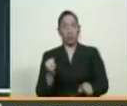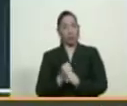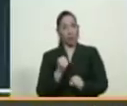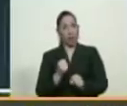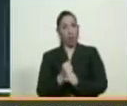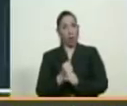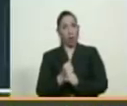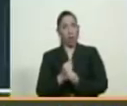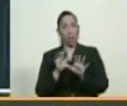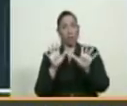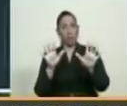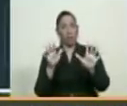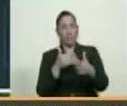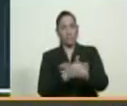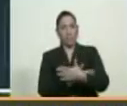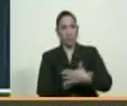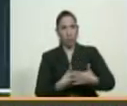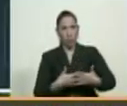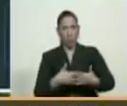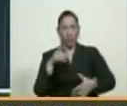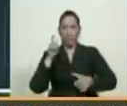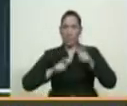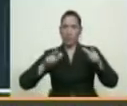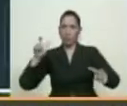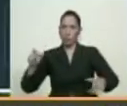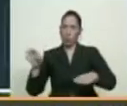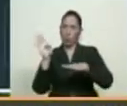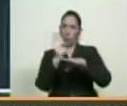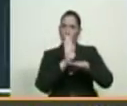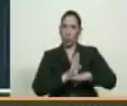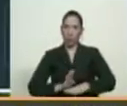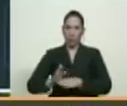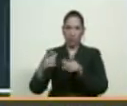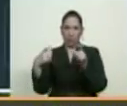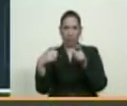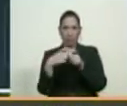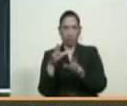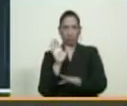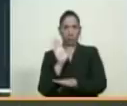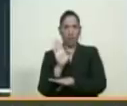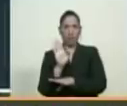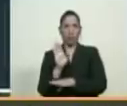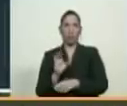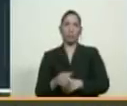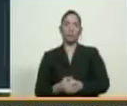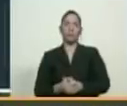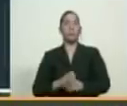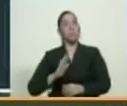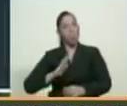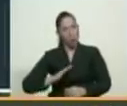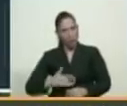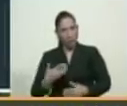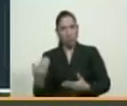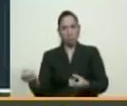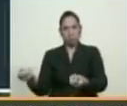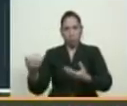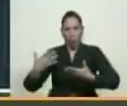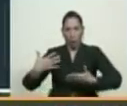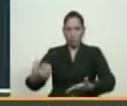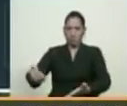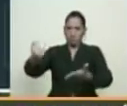10 millones de personas protegidas vía carnet de la patria puedan recibir un sexto de